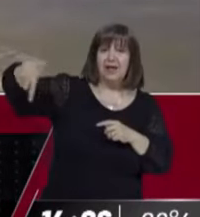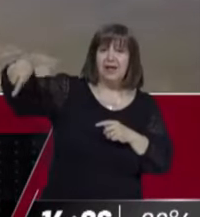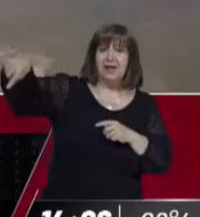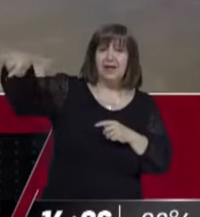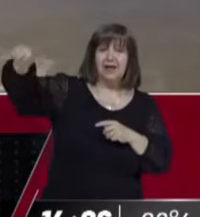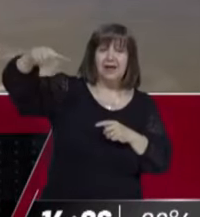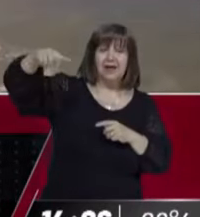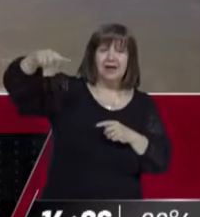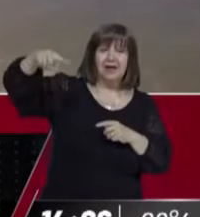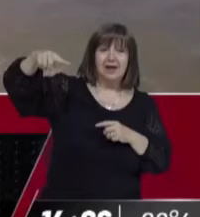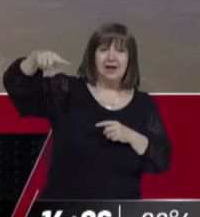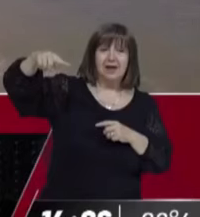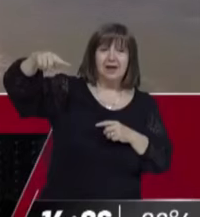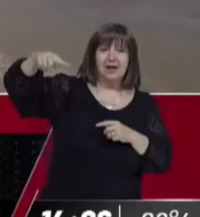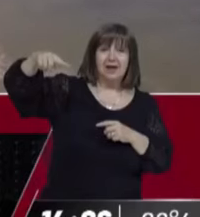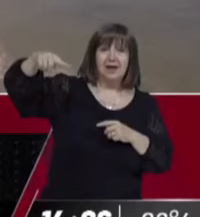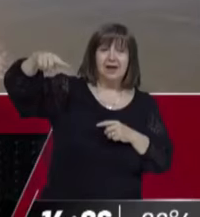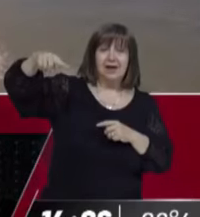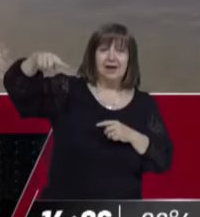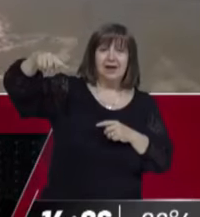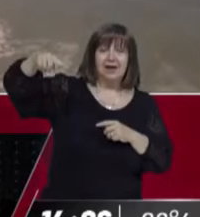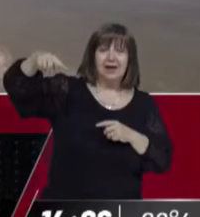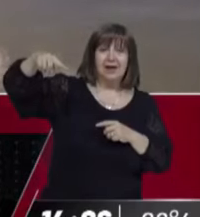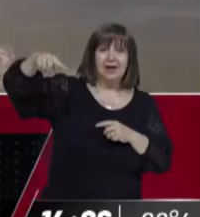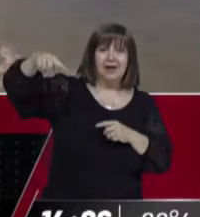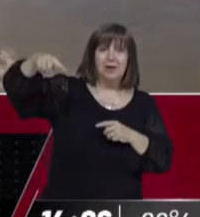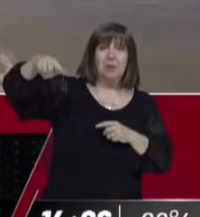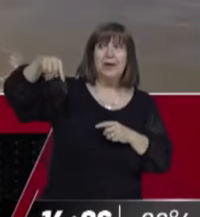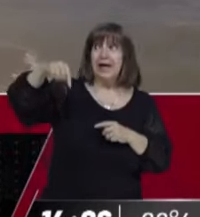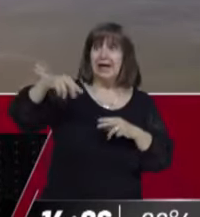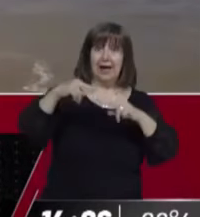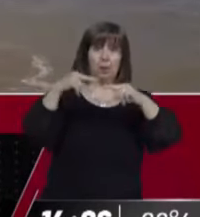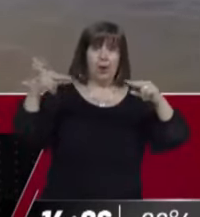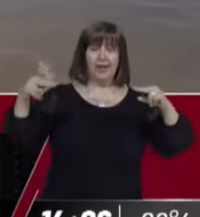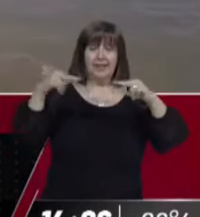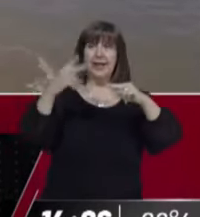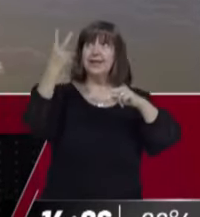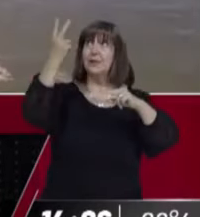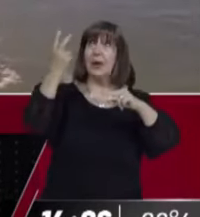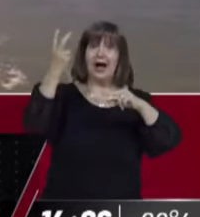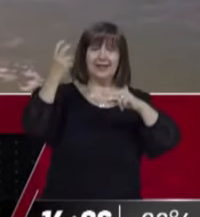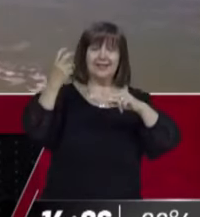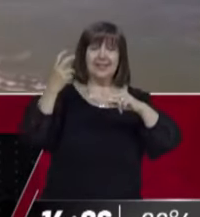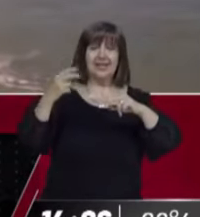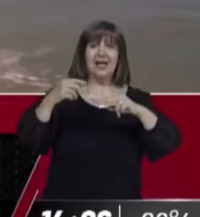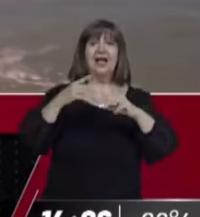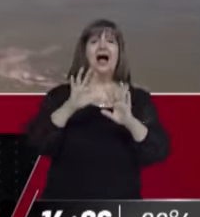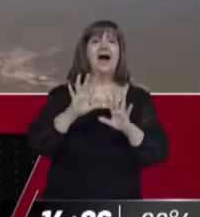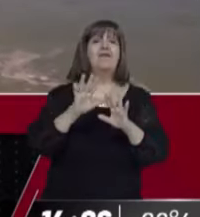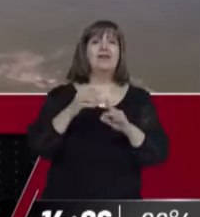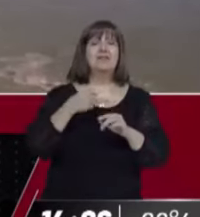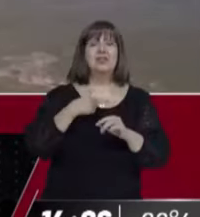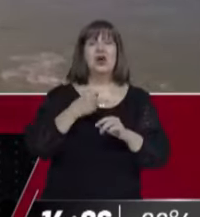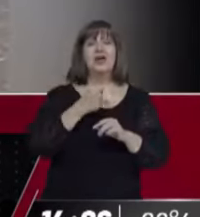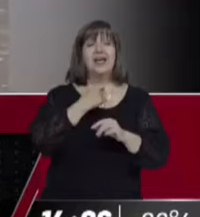Sabemos, siempre. Se nos puede cortar la señal. No, entonces tranquila, no, entonces, no, quédate, estamos. Estamos. Pero ya está, si ya quieren está. Aprovechamos. No,